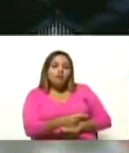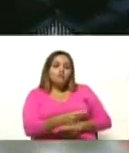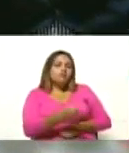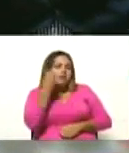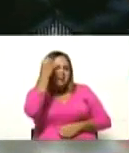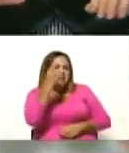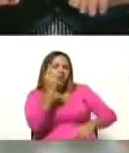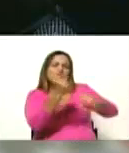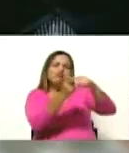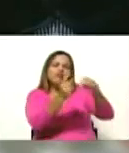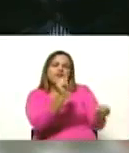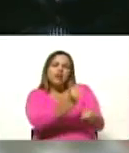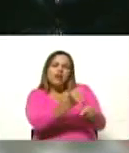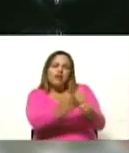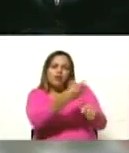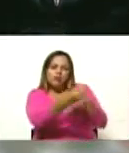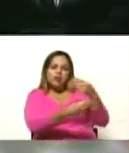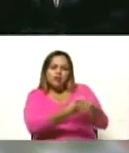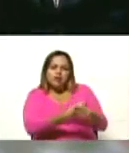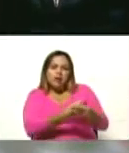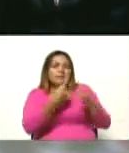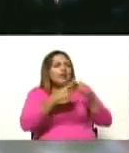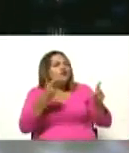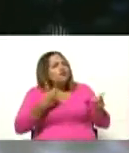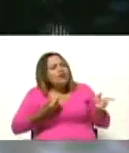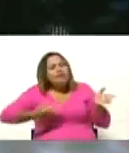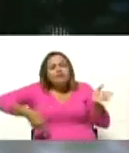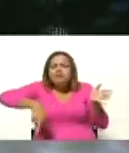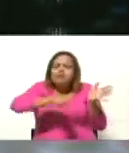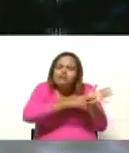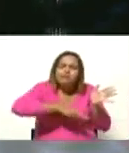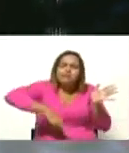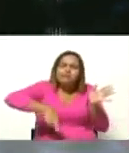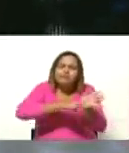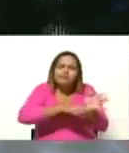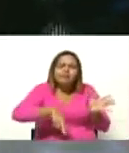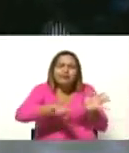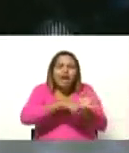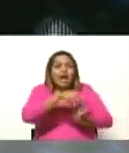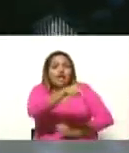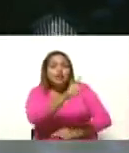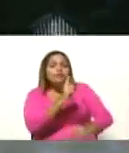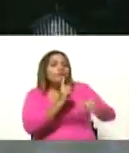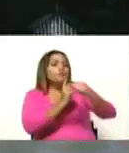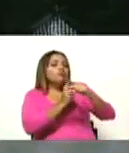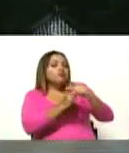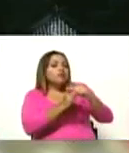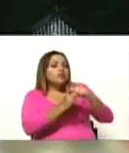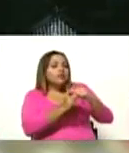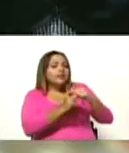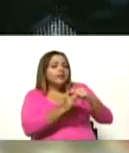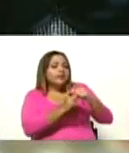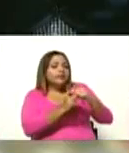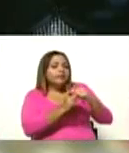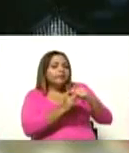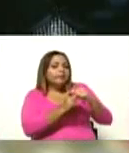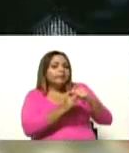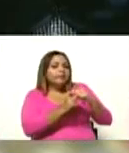en general. Pero yo insisto en que es una valoración positiva sobre